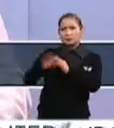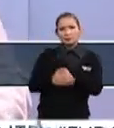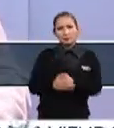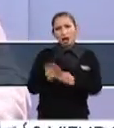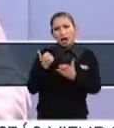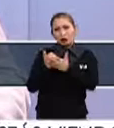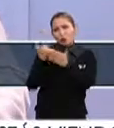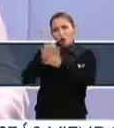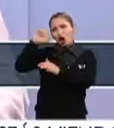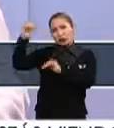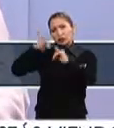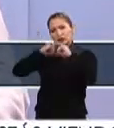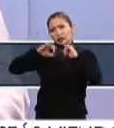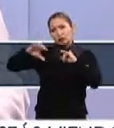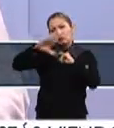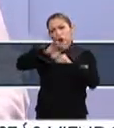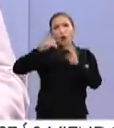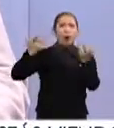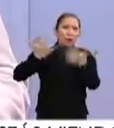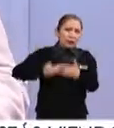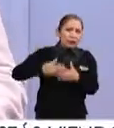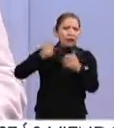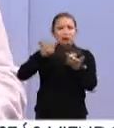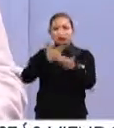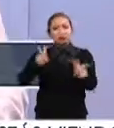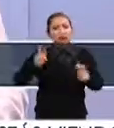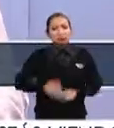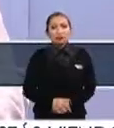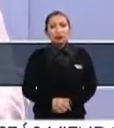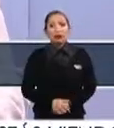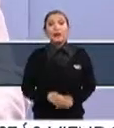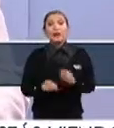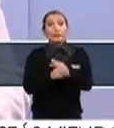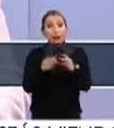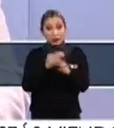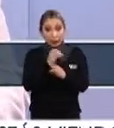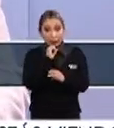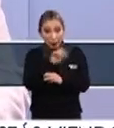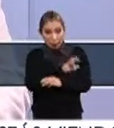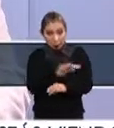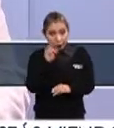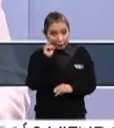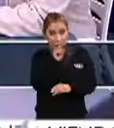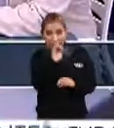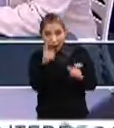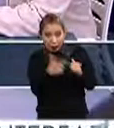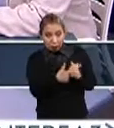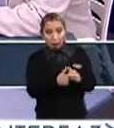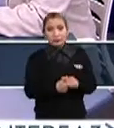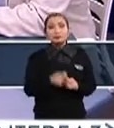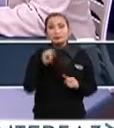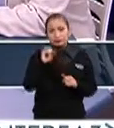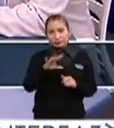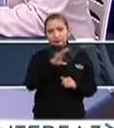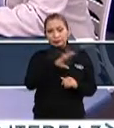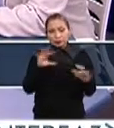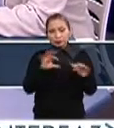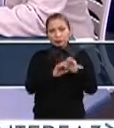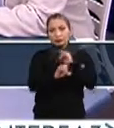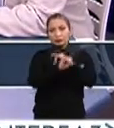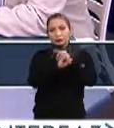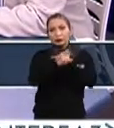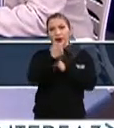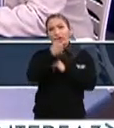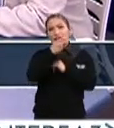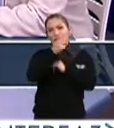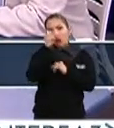no es exclusivo de la persona, del público en general. ¿Y los materiales también se pueden consultar en algún lugar? Sí, están anclados en la página de